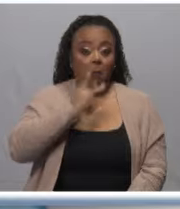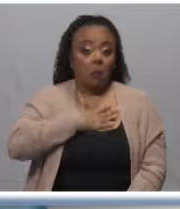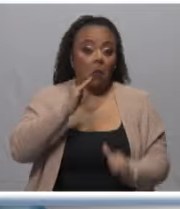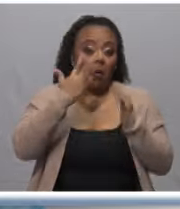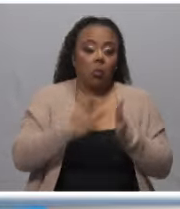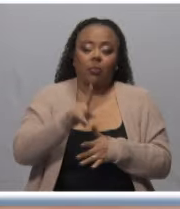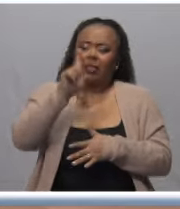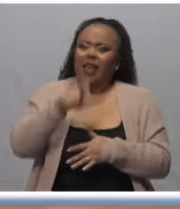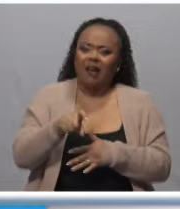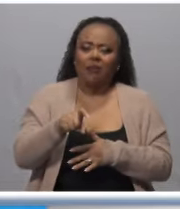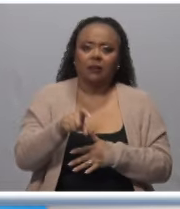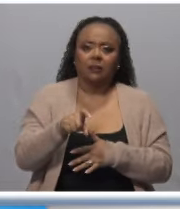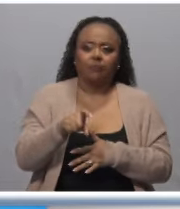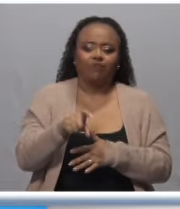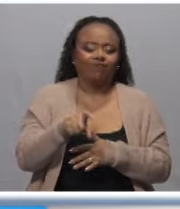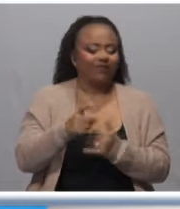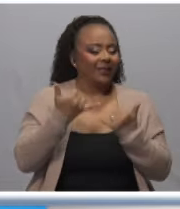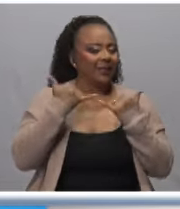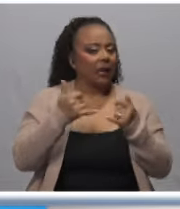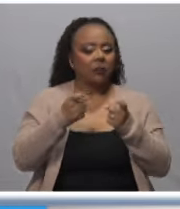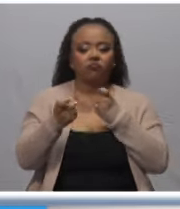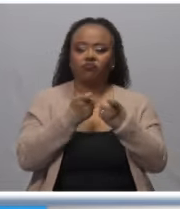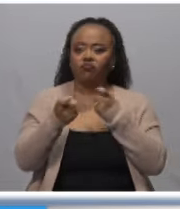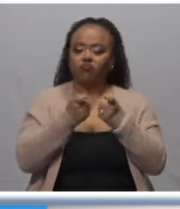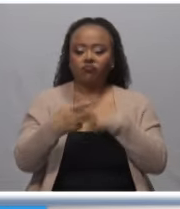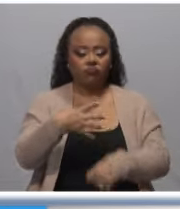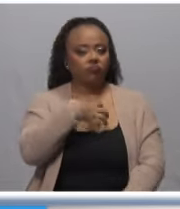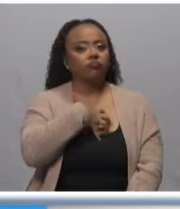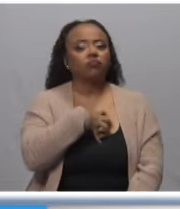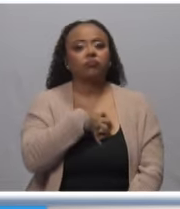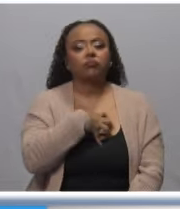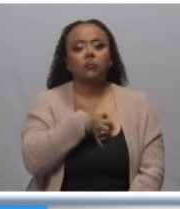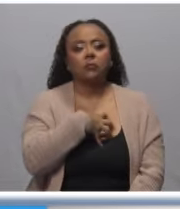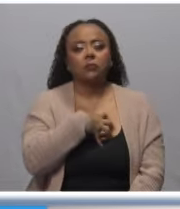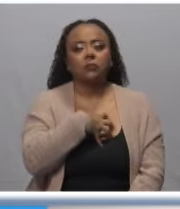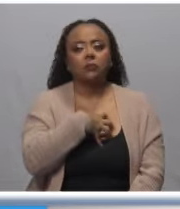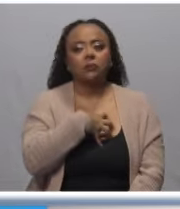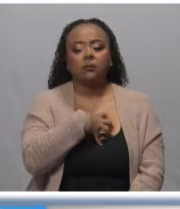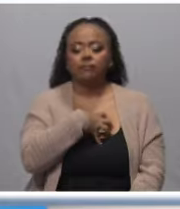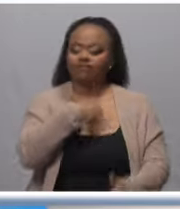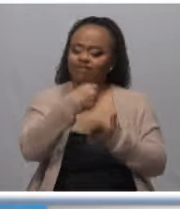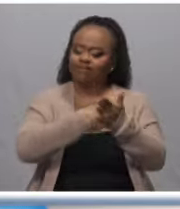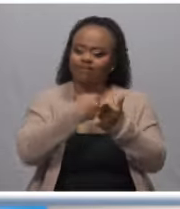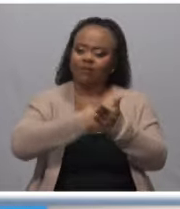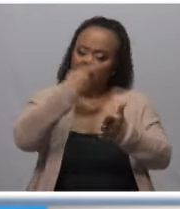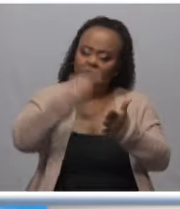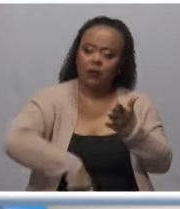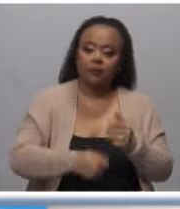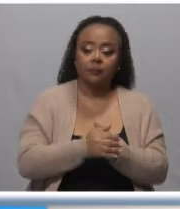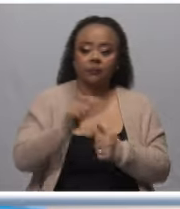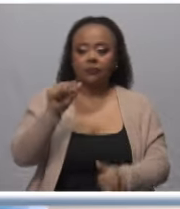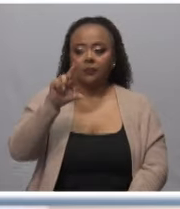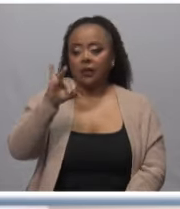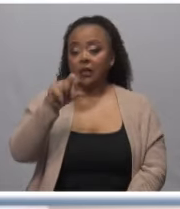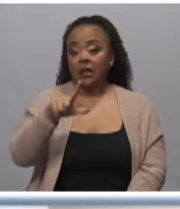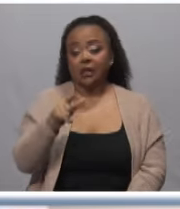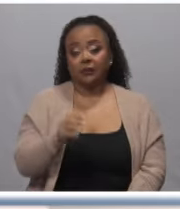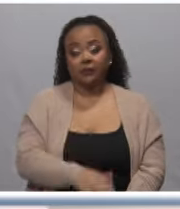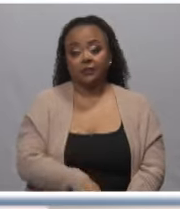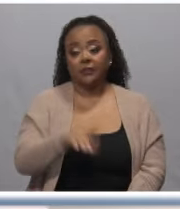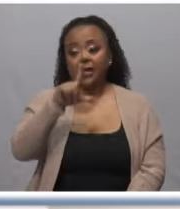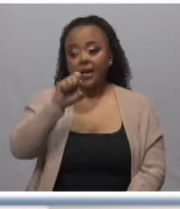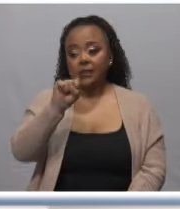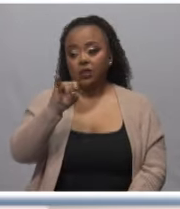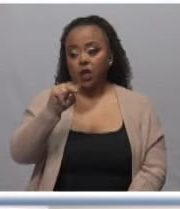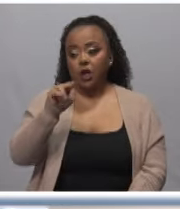tiene que tomar este ya las riendas de la titularidad pelearla fuertemente Ariel que está lesionado